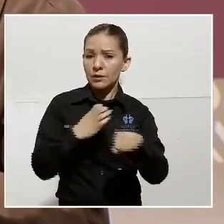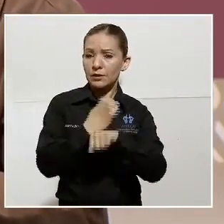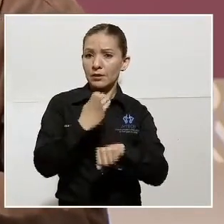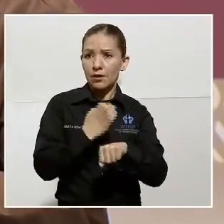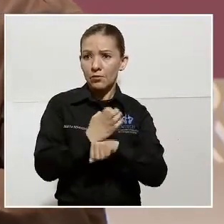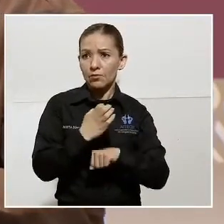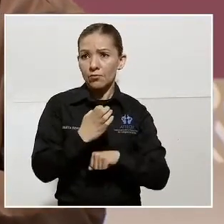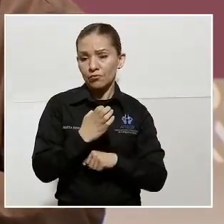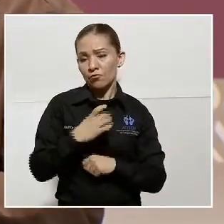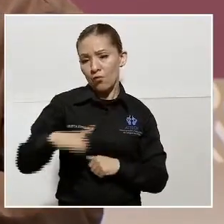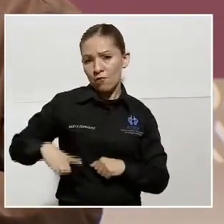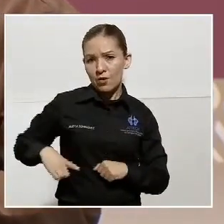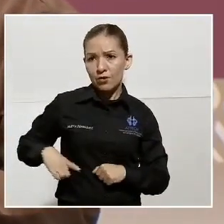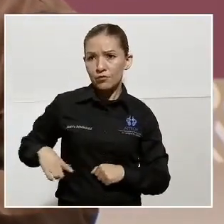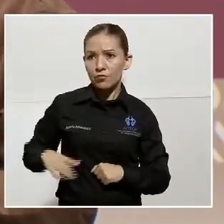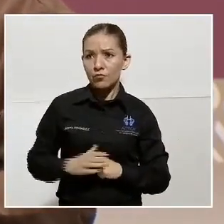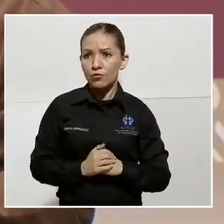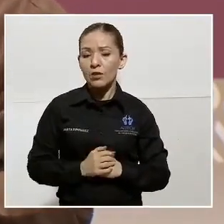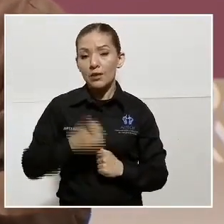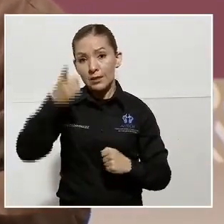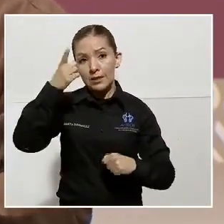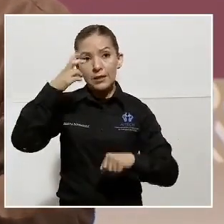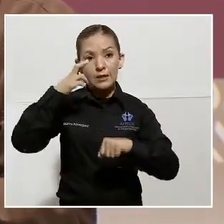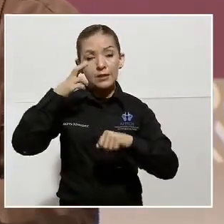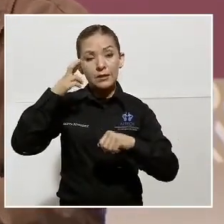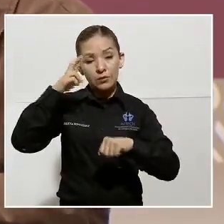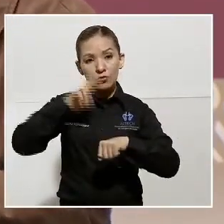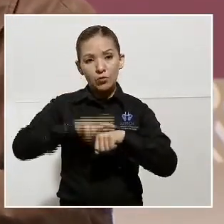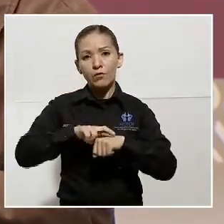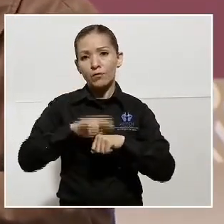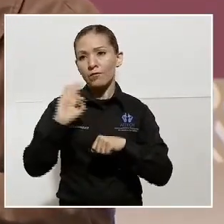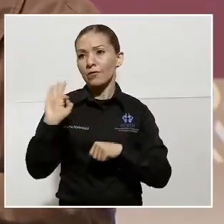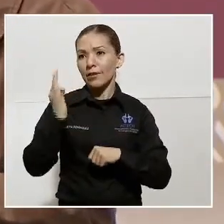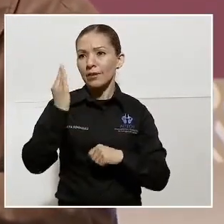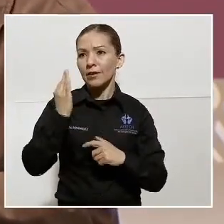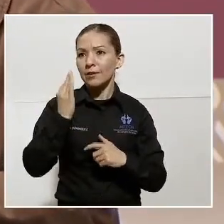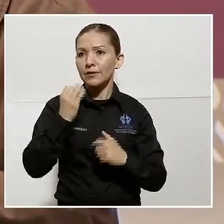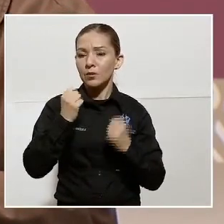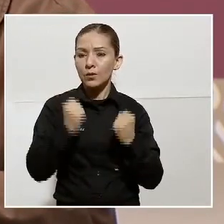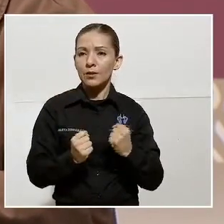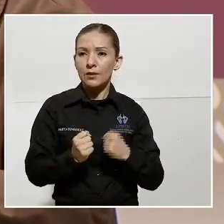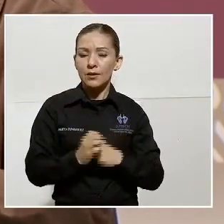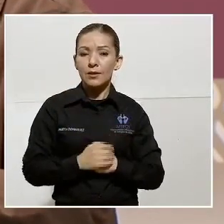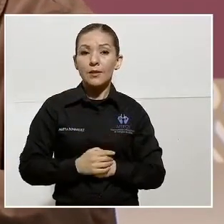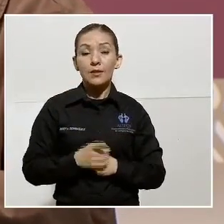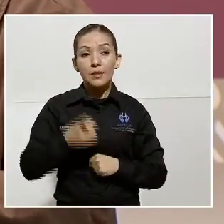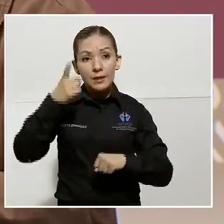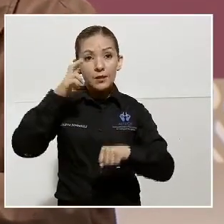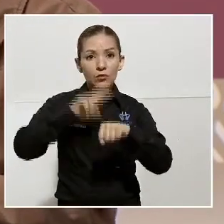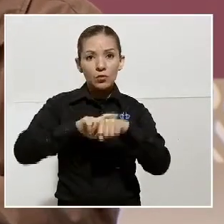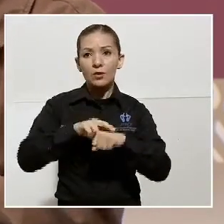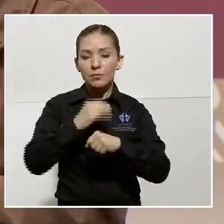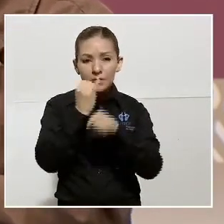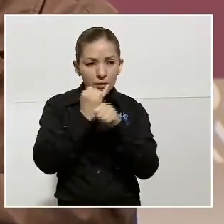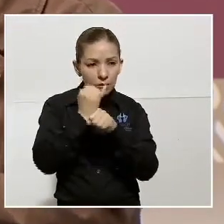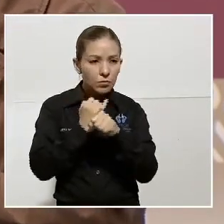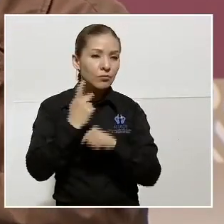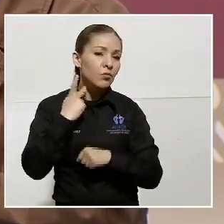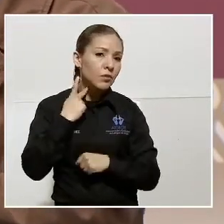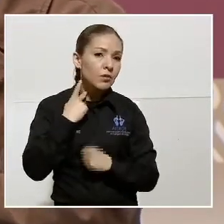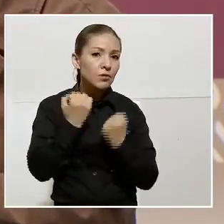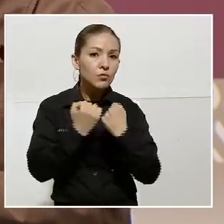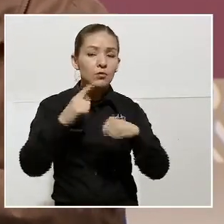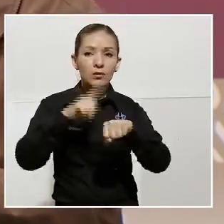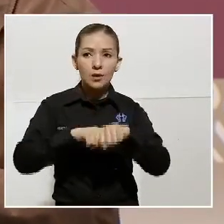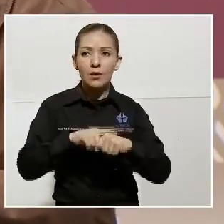Mayor Presidencial, de la Dirección Federal de Seguridad, la Dirección de Investigaciones Políticas y Sociales,